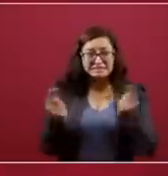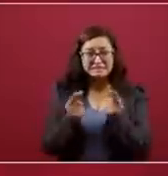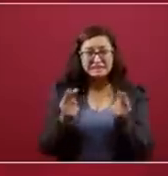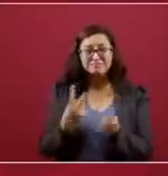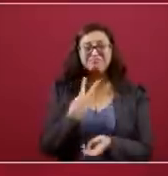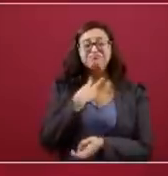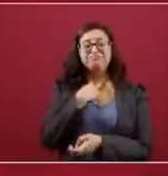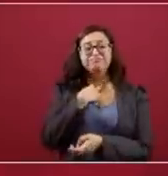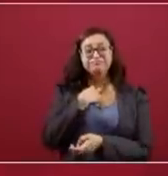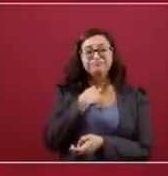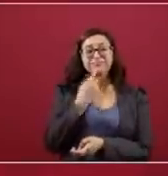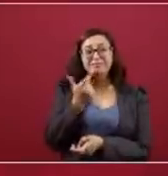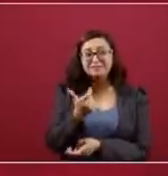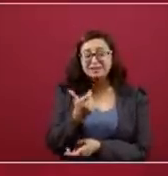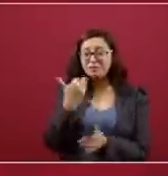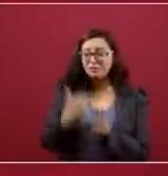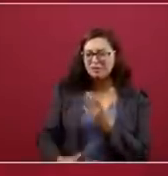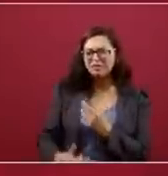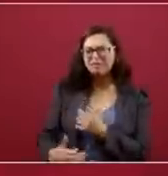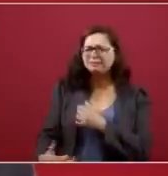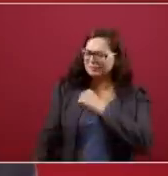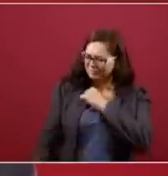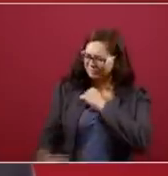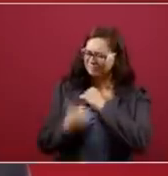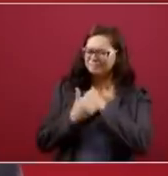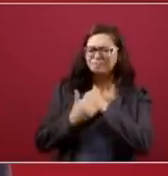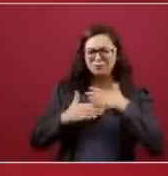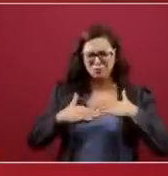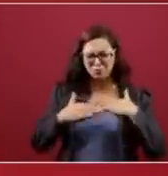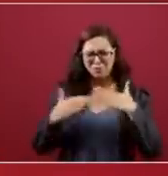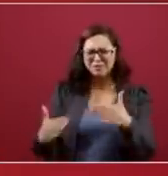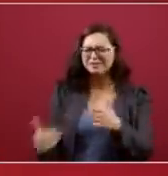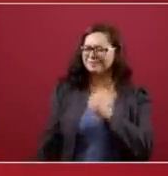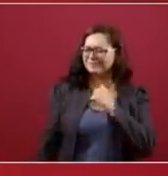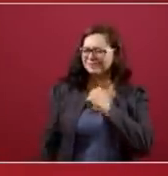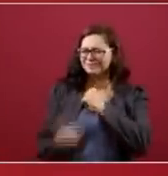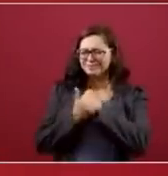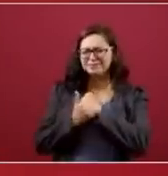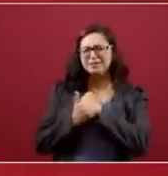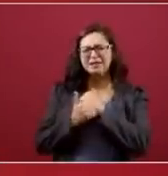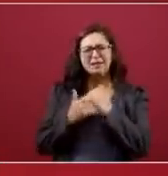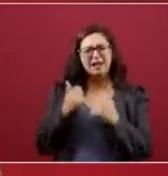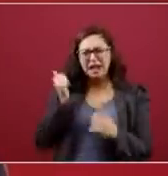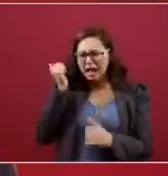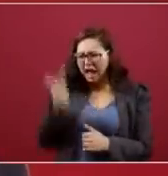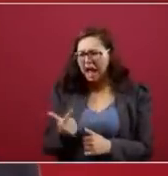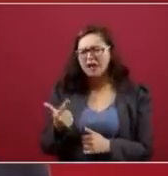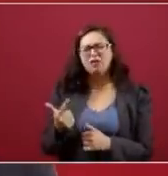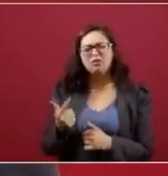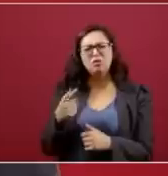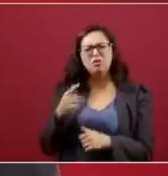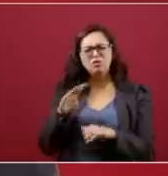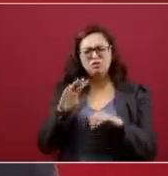que cuenten con nosotros para que se les apoye en todo